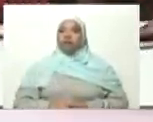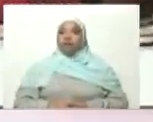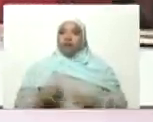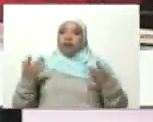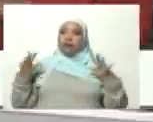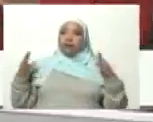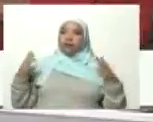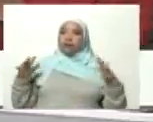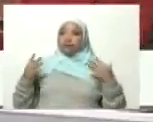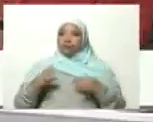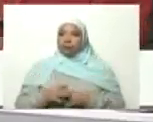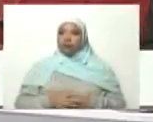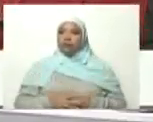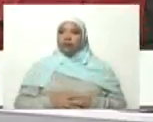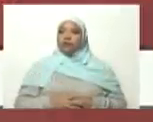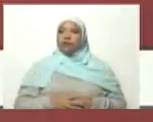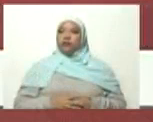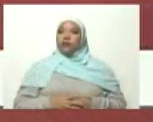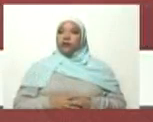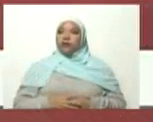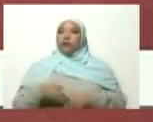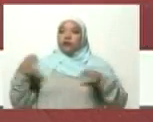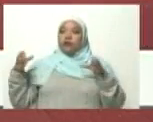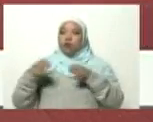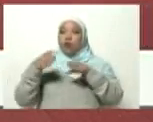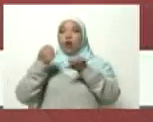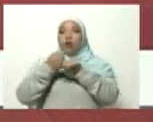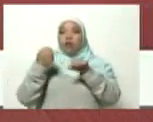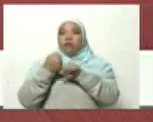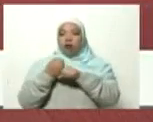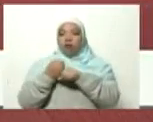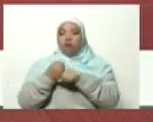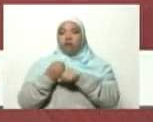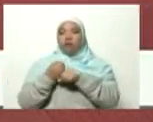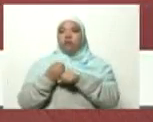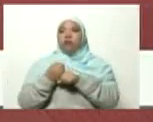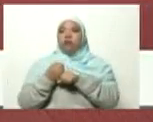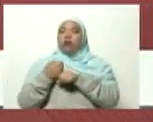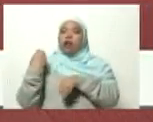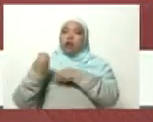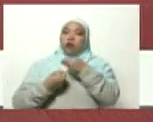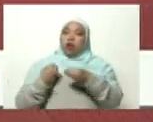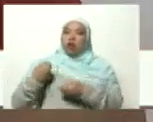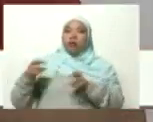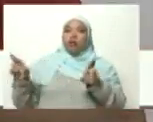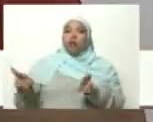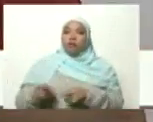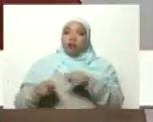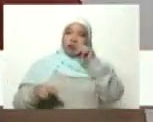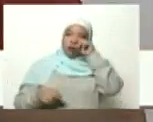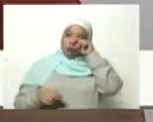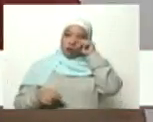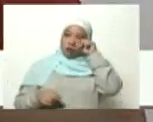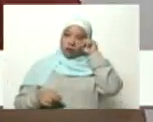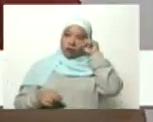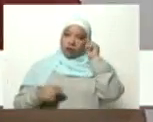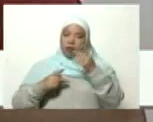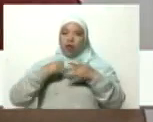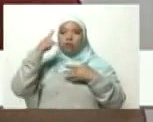No es el foro como tal, es el grupo de trabajo ampliado, ¿eh? Pero ahí se hacen recomendaciones... Se hacen